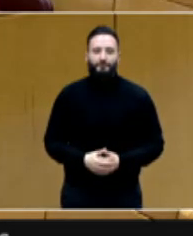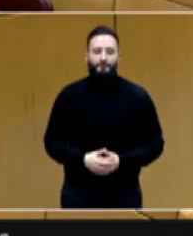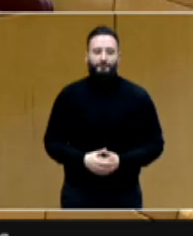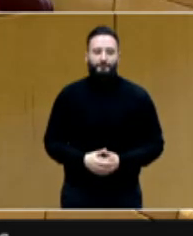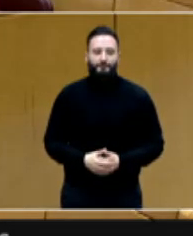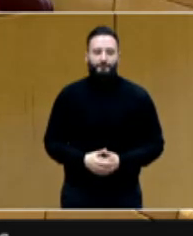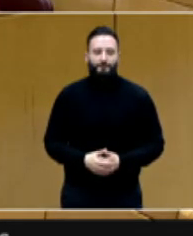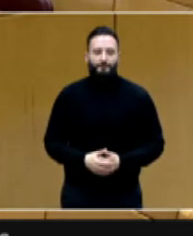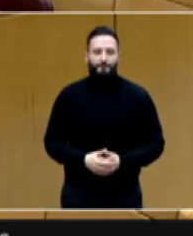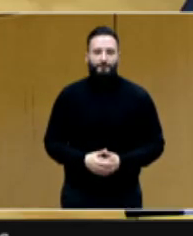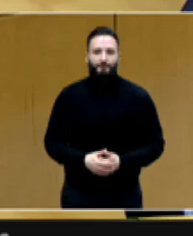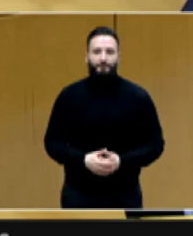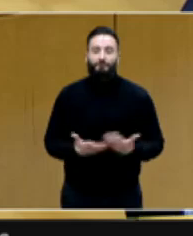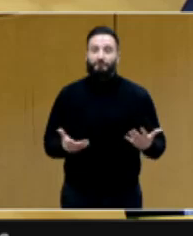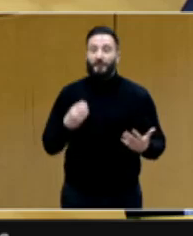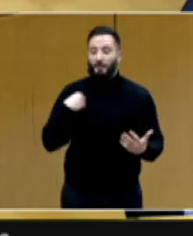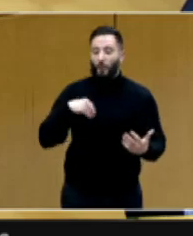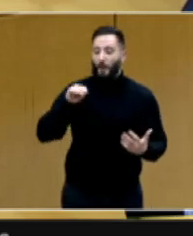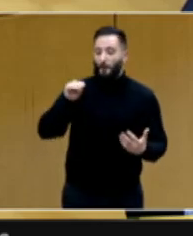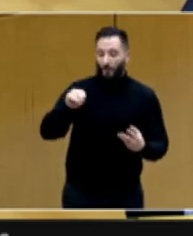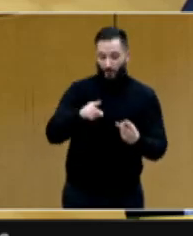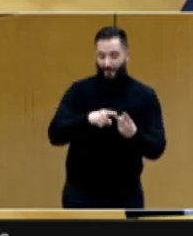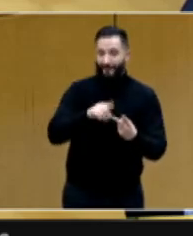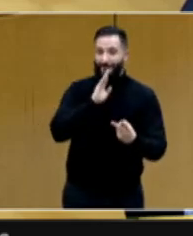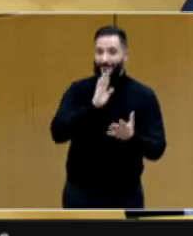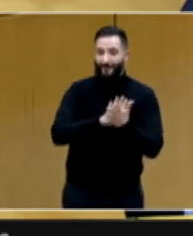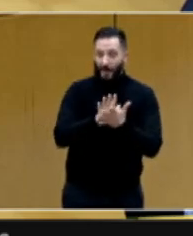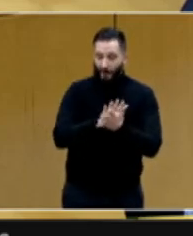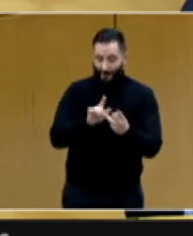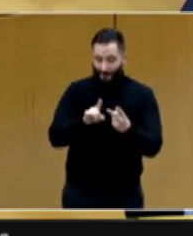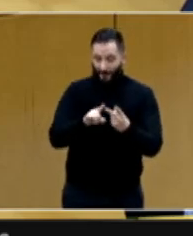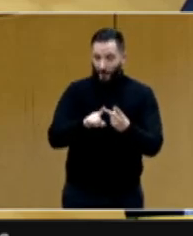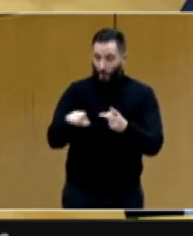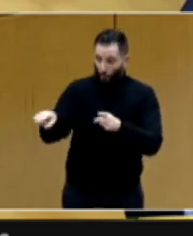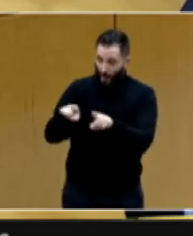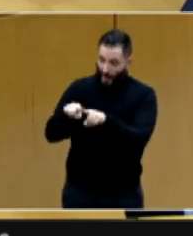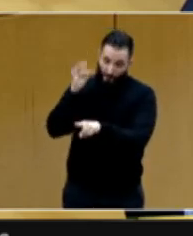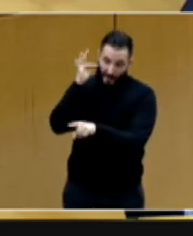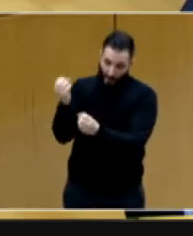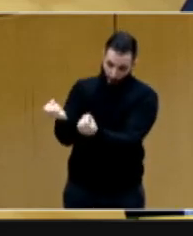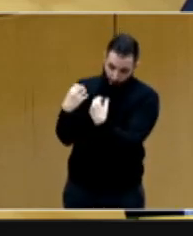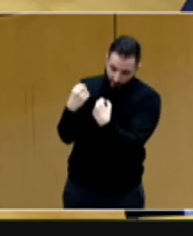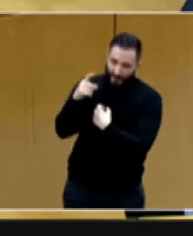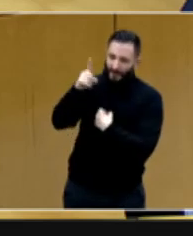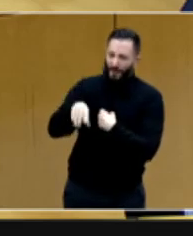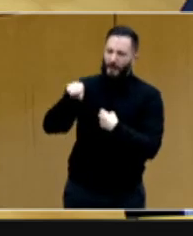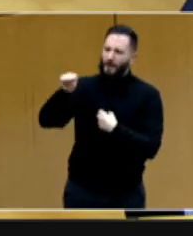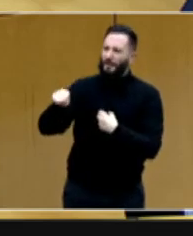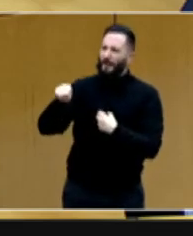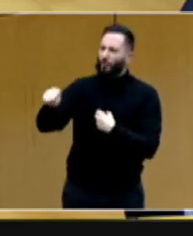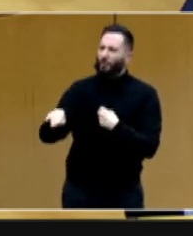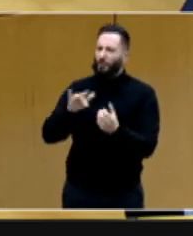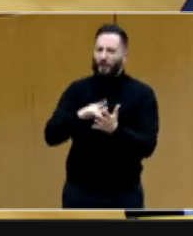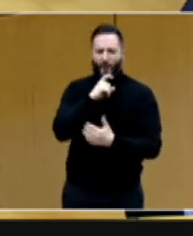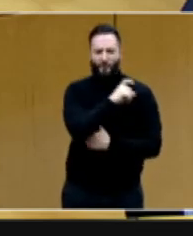te pregunto no en la misma línea de lo que nos comentaba nos has hablado de tu de tu hermana quiero preguntarte también cómo te cómo te